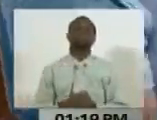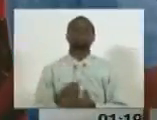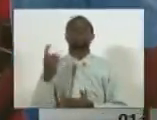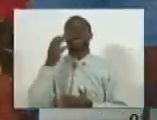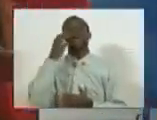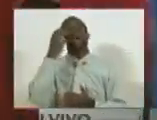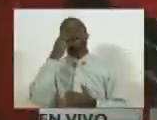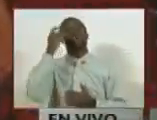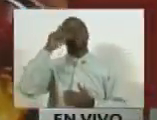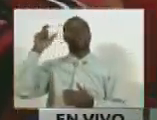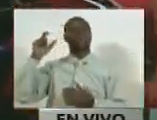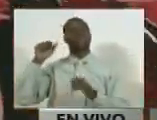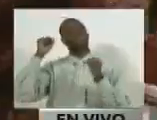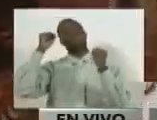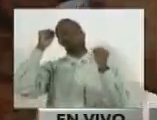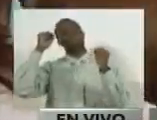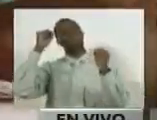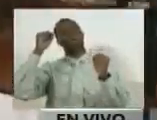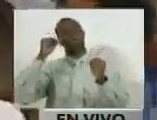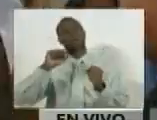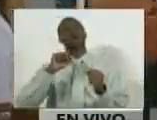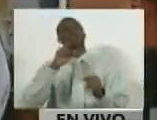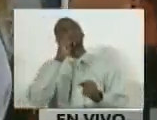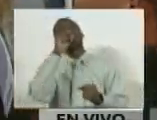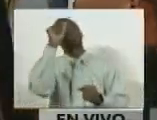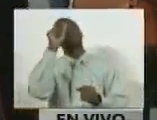del sector educativo.